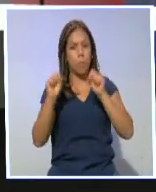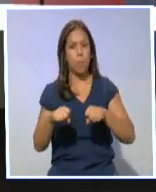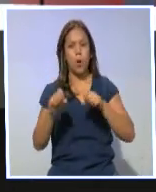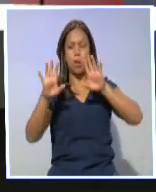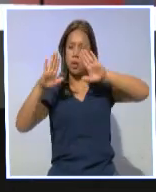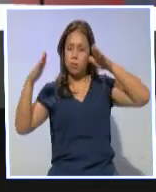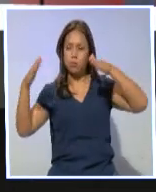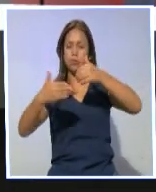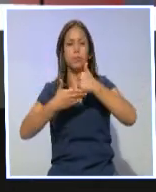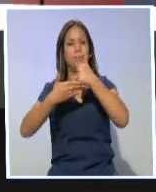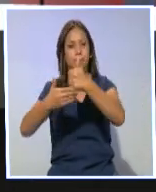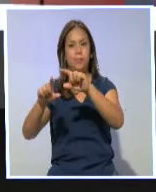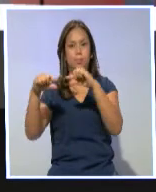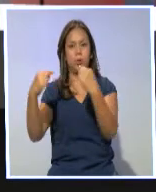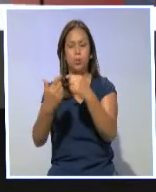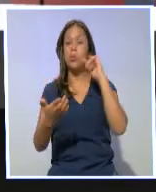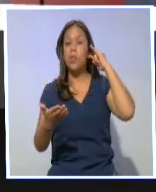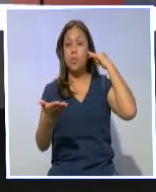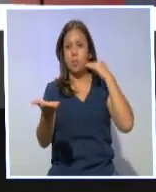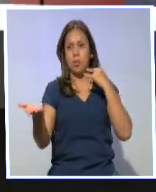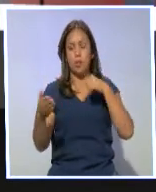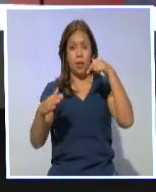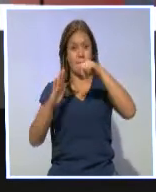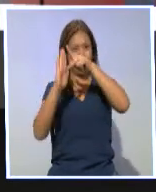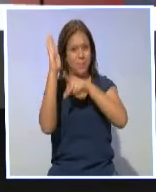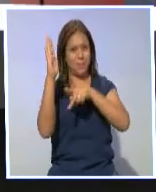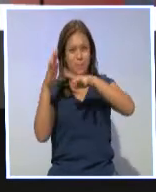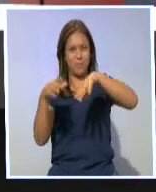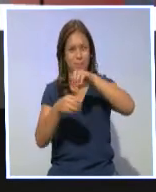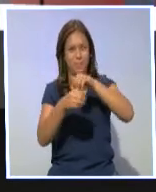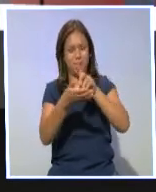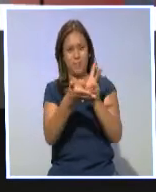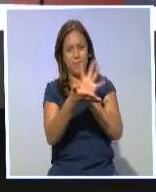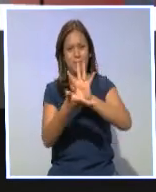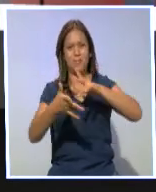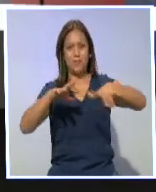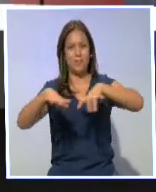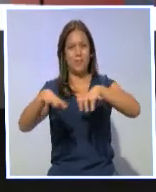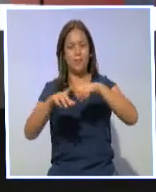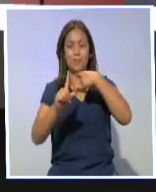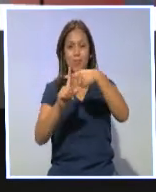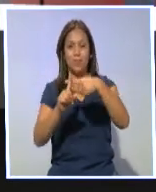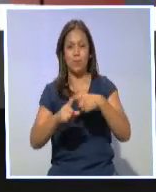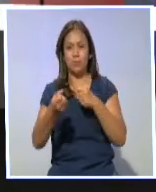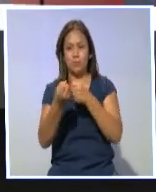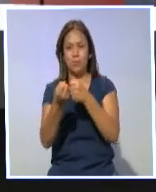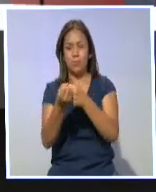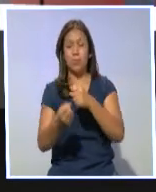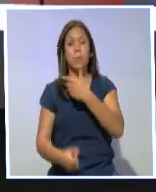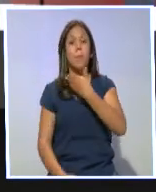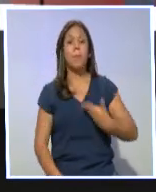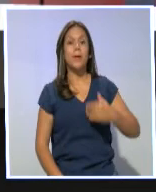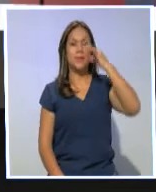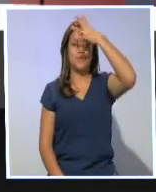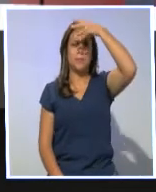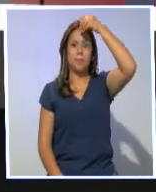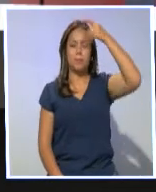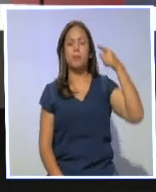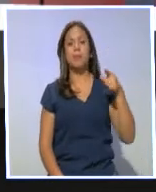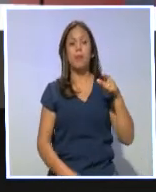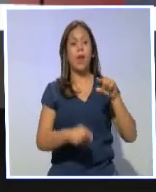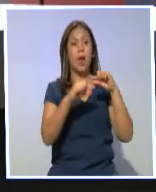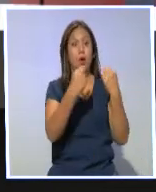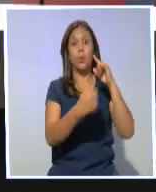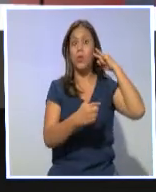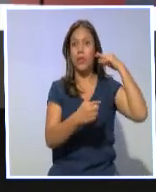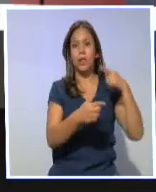grupo poblacional. En el Parlamento se desarrollaron varias actividades, mientras que el presidente de la Asamblea recibió un manifiesto a través